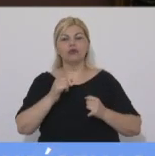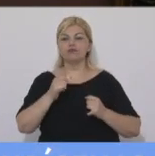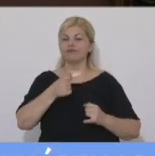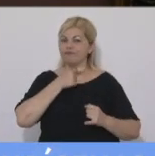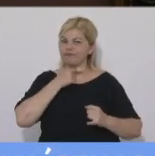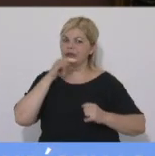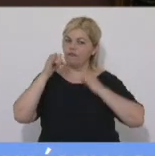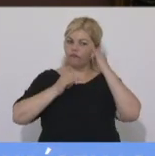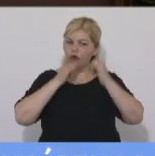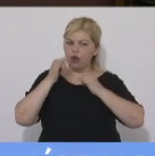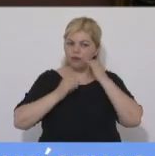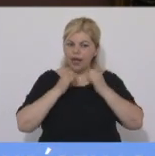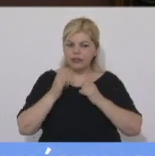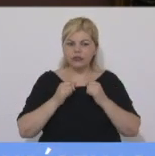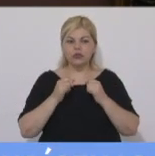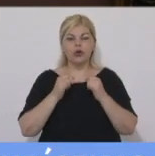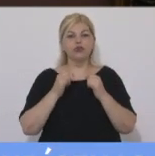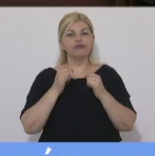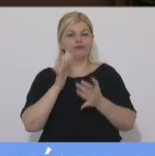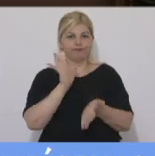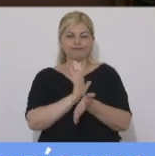por ser parte